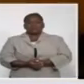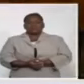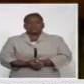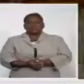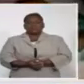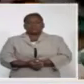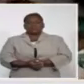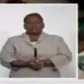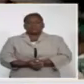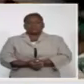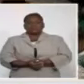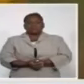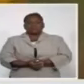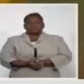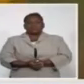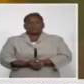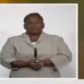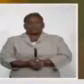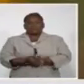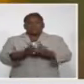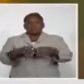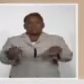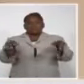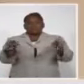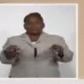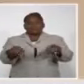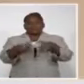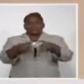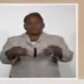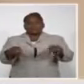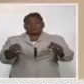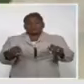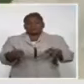fecha, no es el camino,